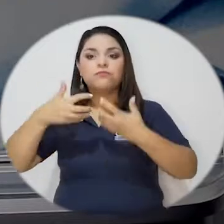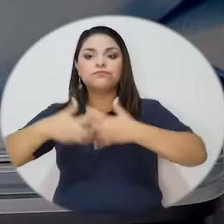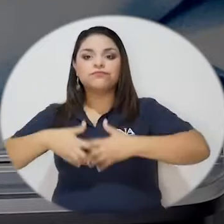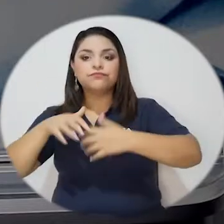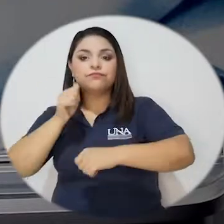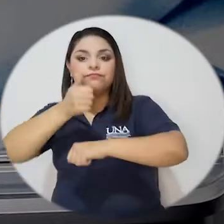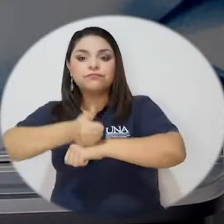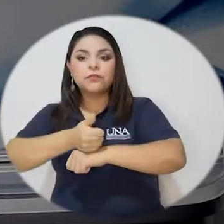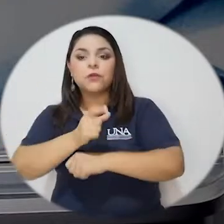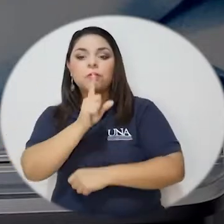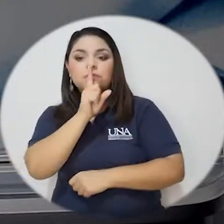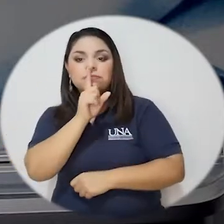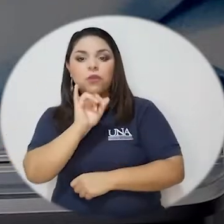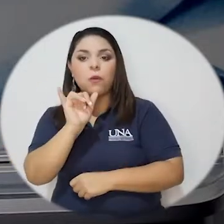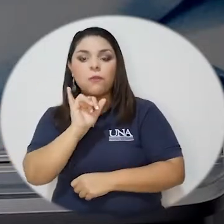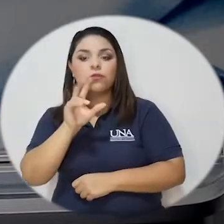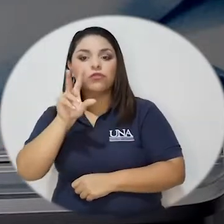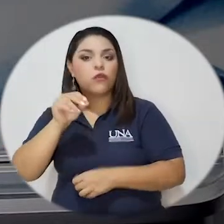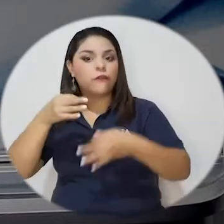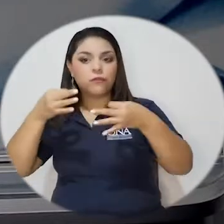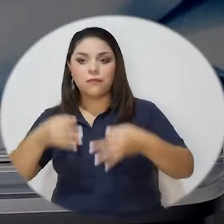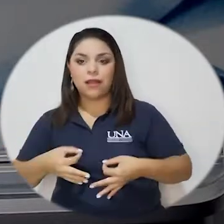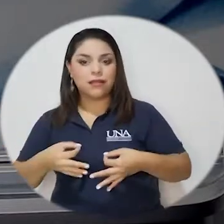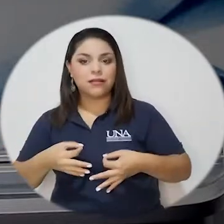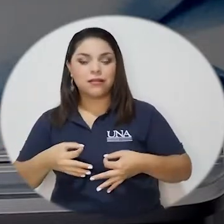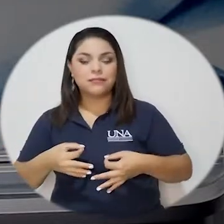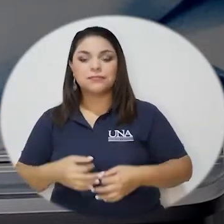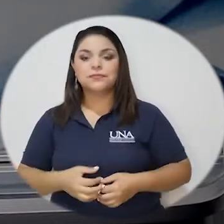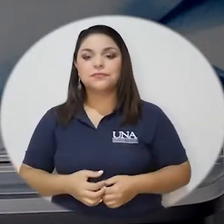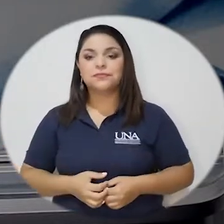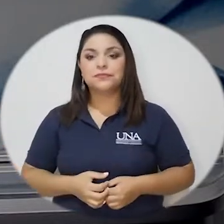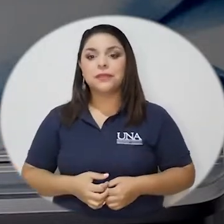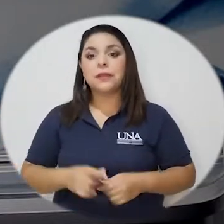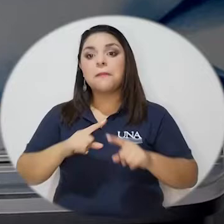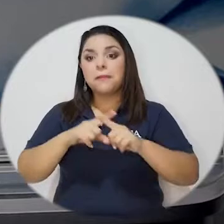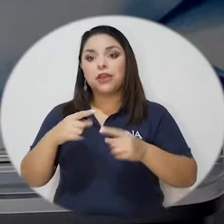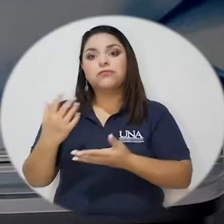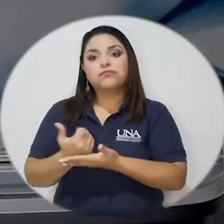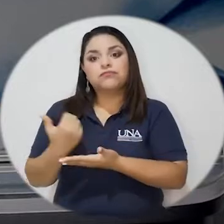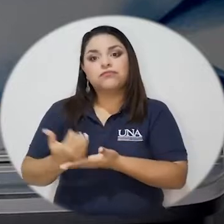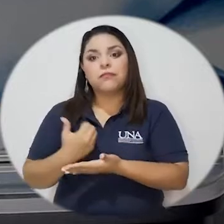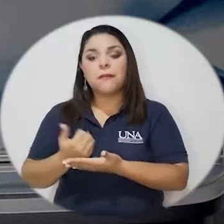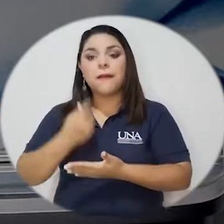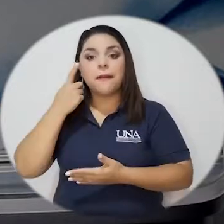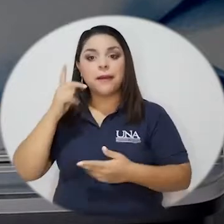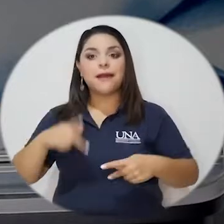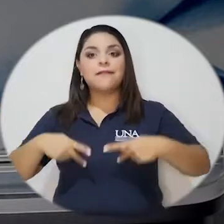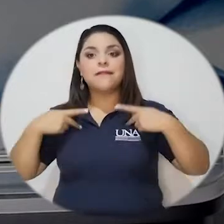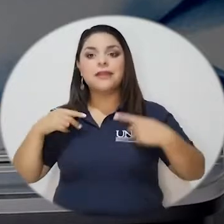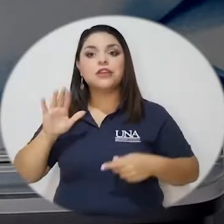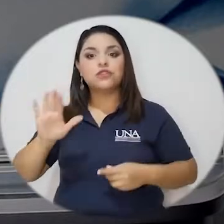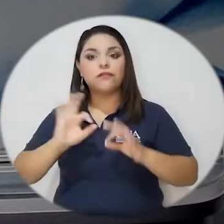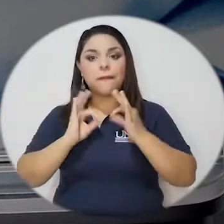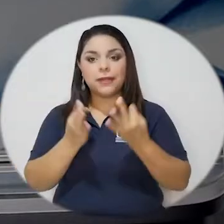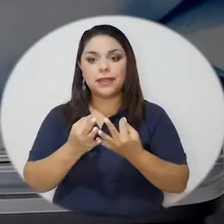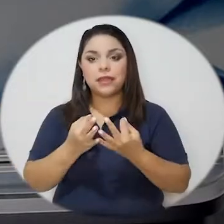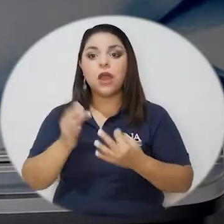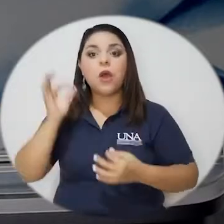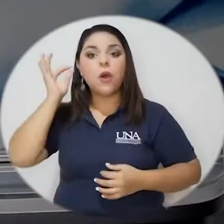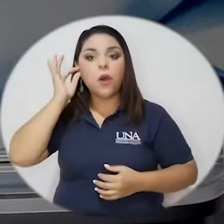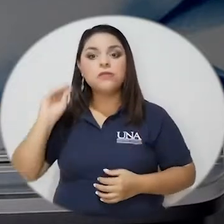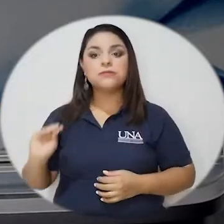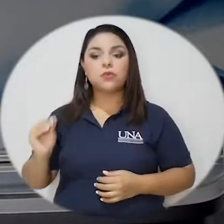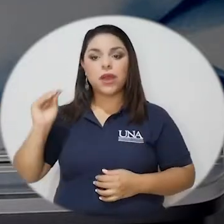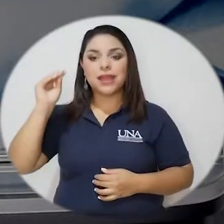forma más informal, o sea, pero les generan ingresos para subsistir a ellas y sus familias, o sea. Entonces, mujeres y jóvenes